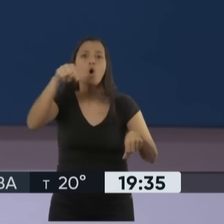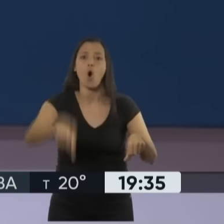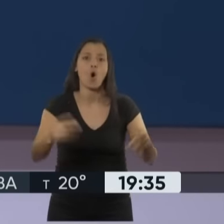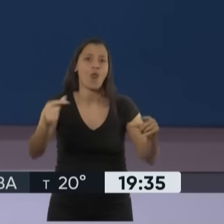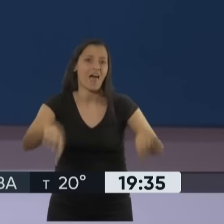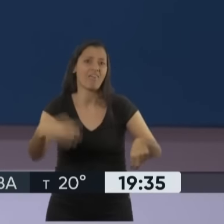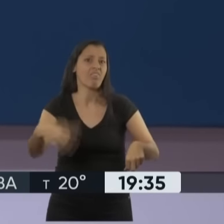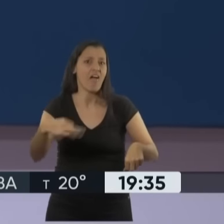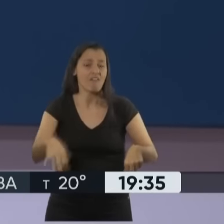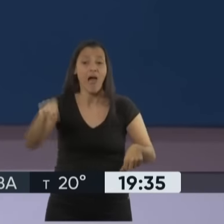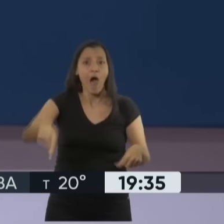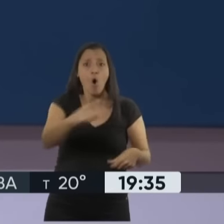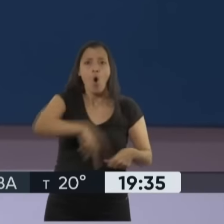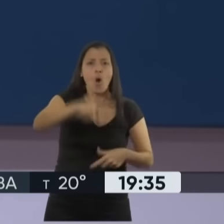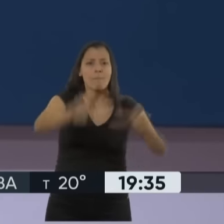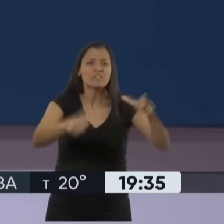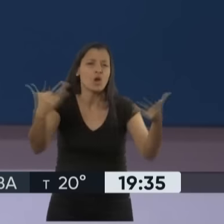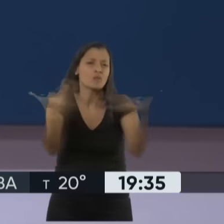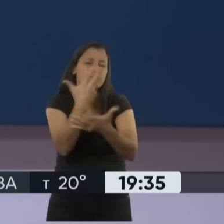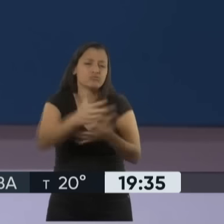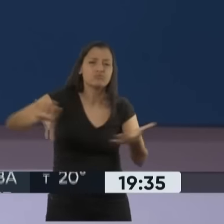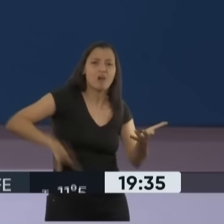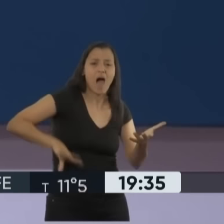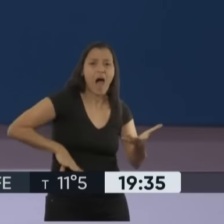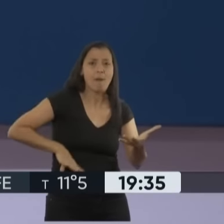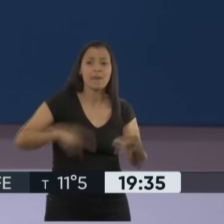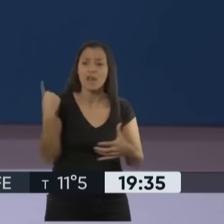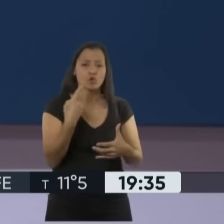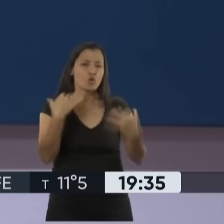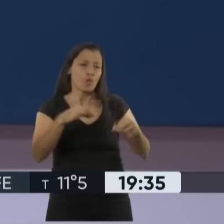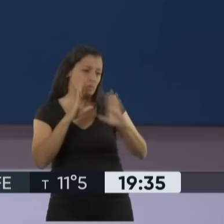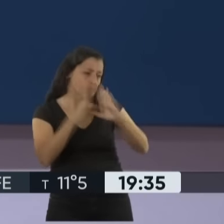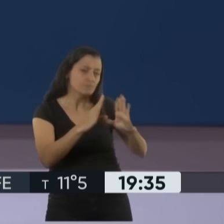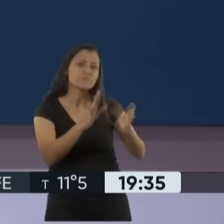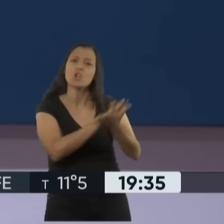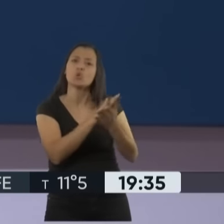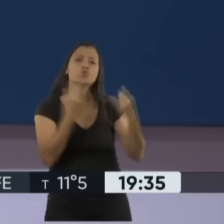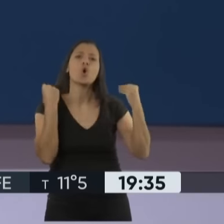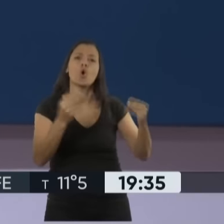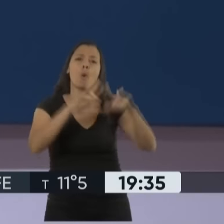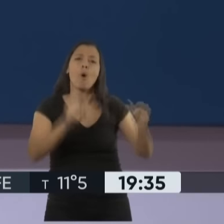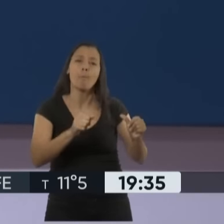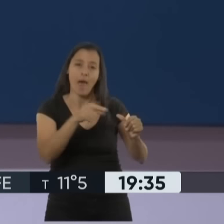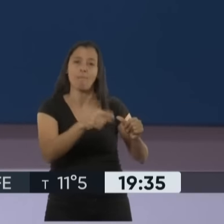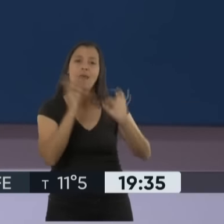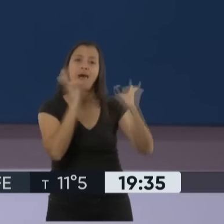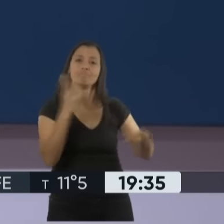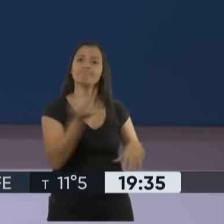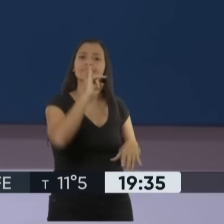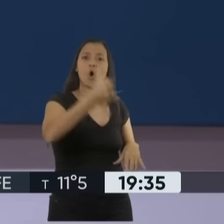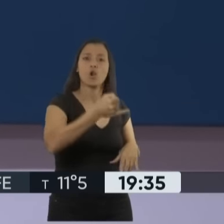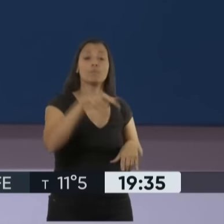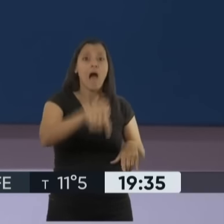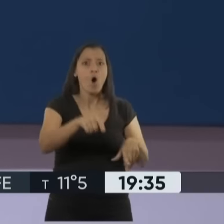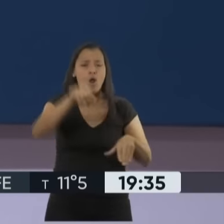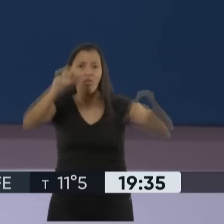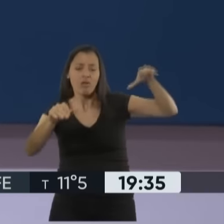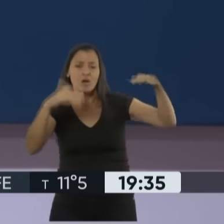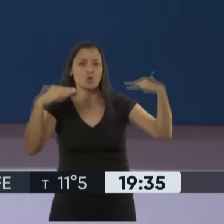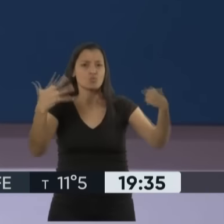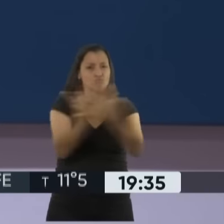el hambre ataca solo debemos debatir cómo hacerlo ante tanta desigualdad